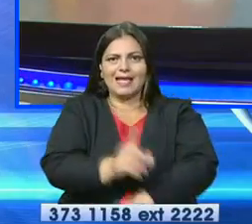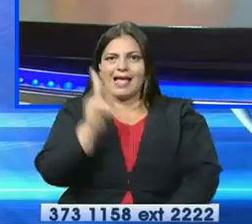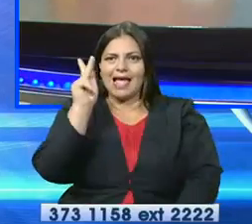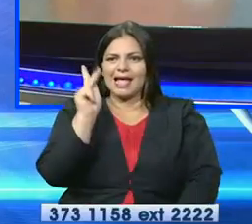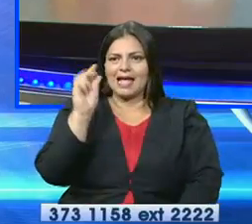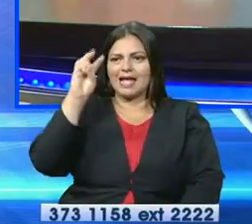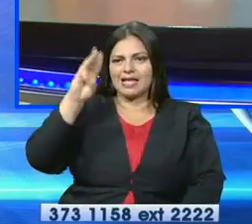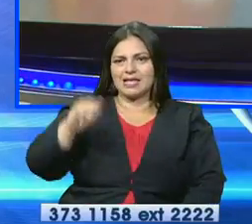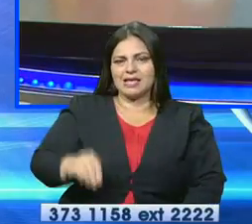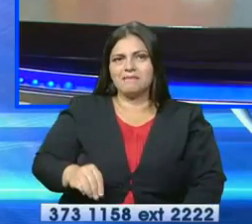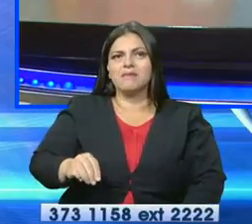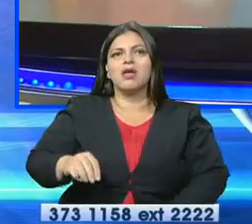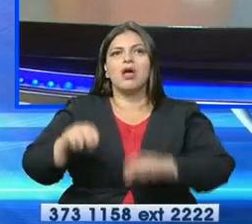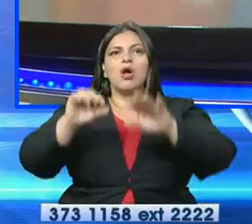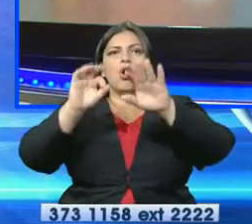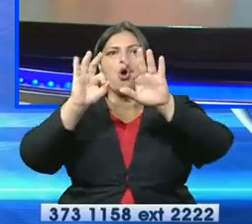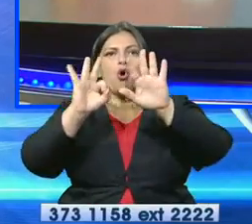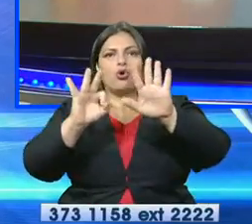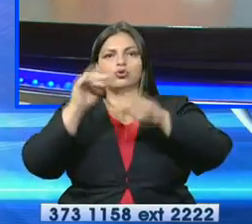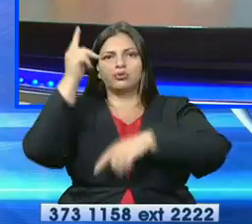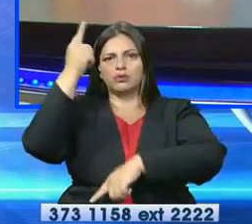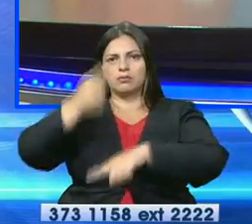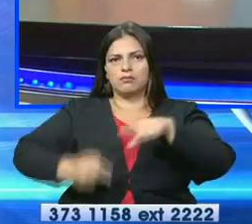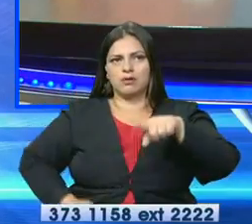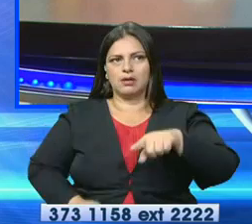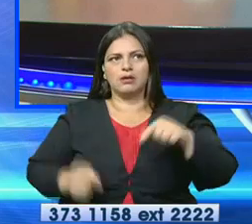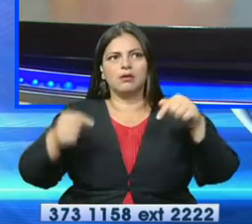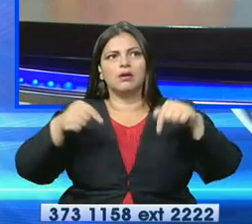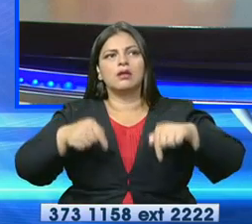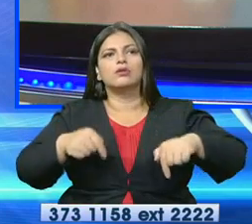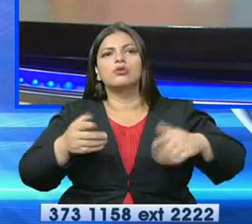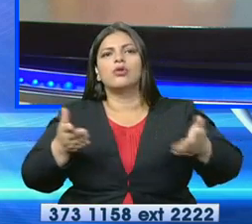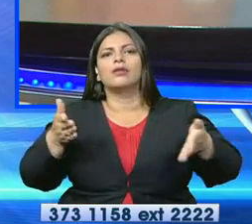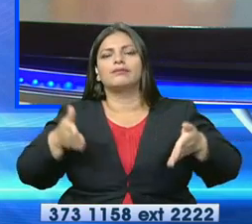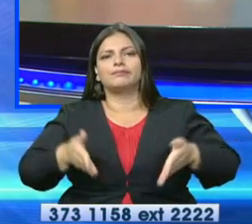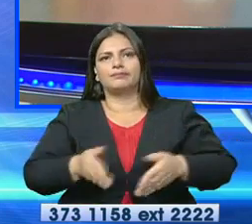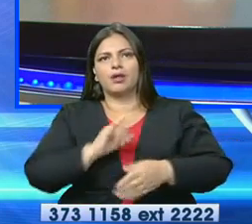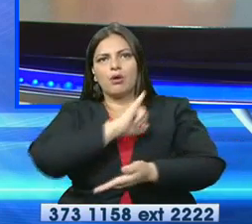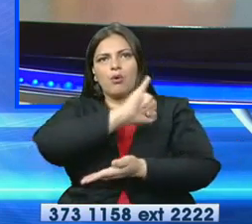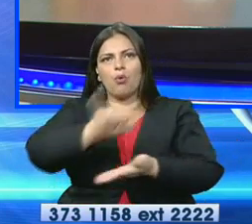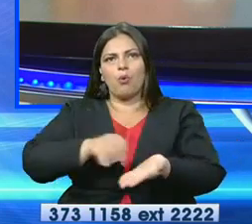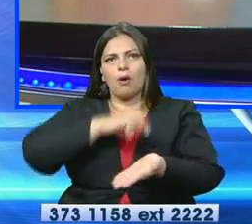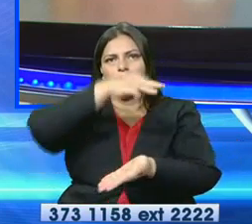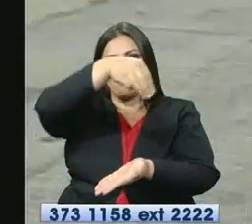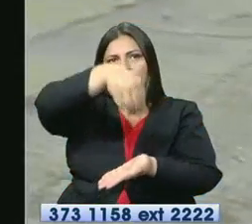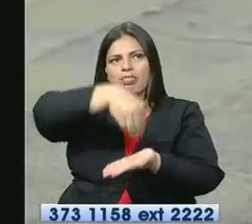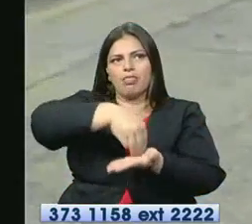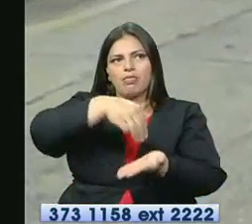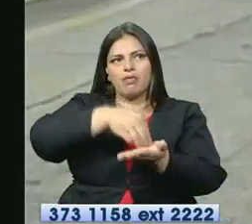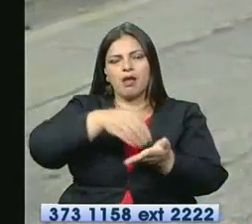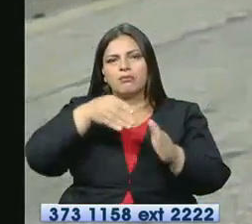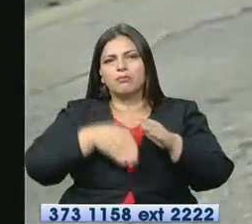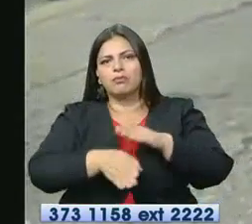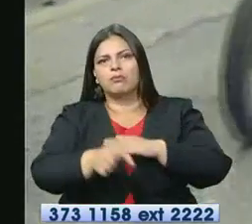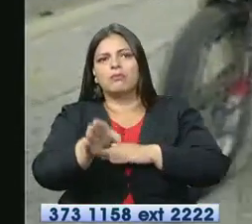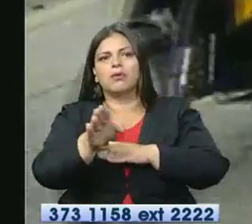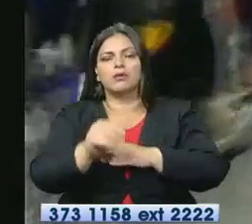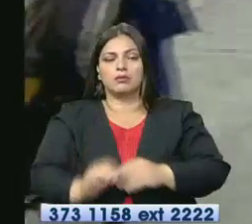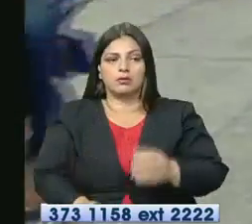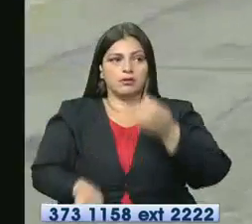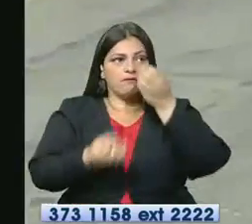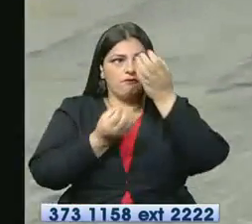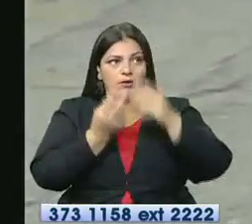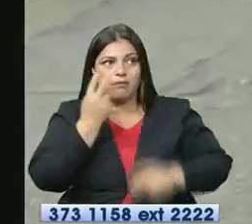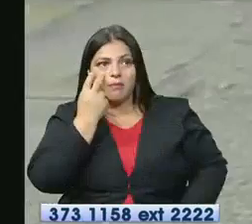8.5, precisamente en el ingreso a la cooperativa Juan Montalvo, en el norte de Guayaquil, para informarles que conductores